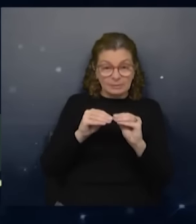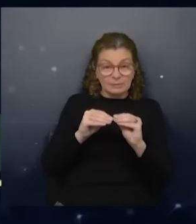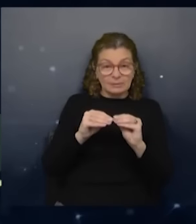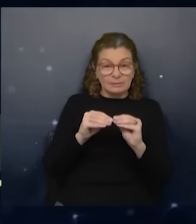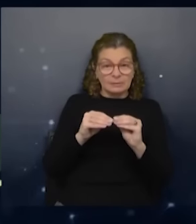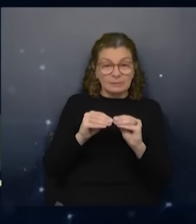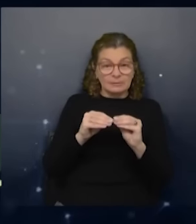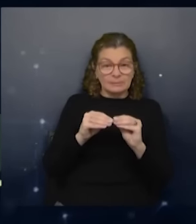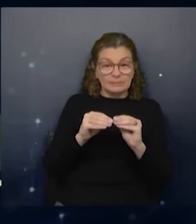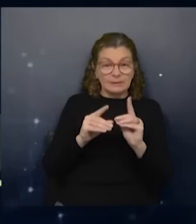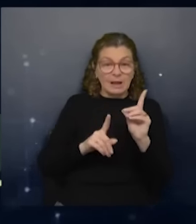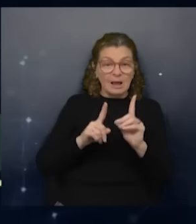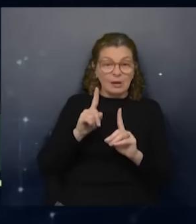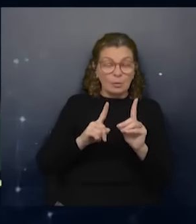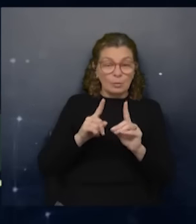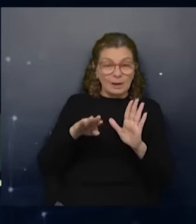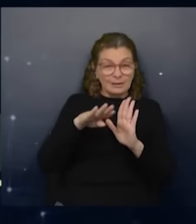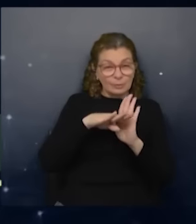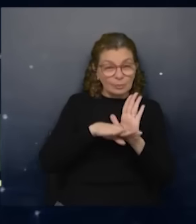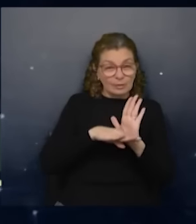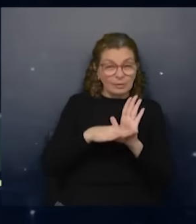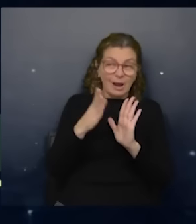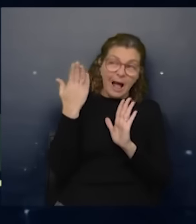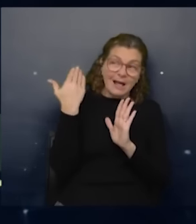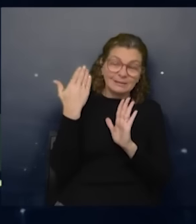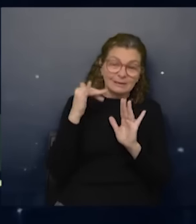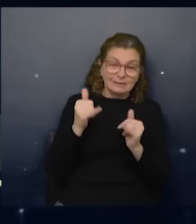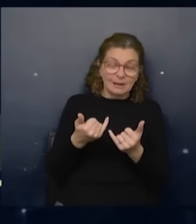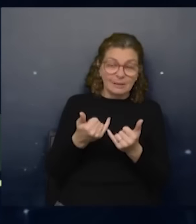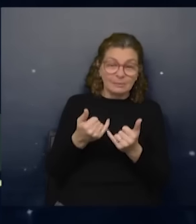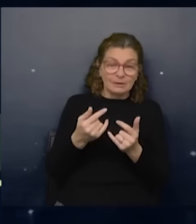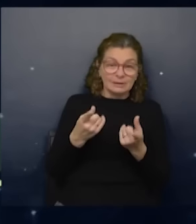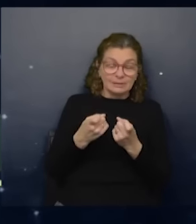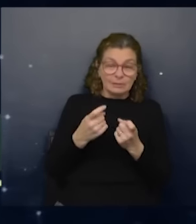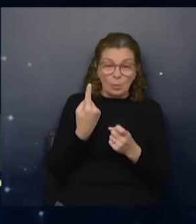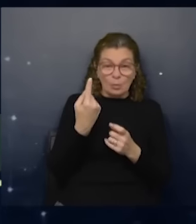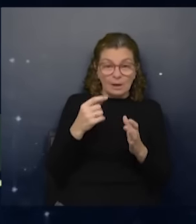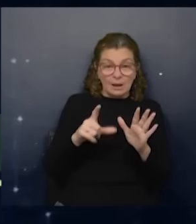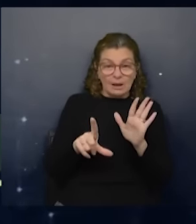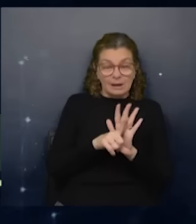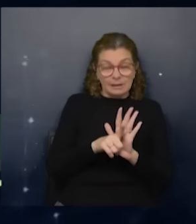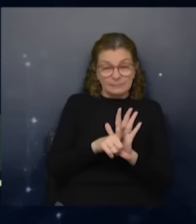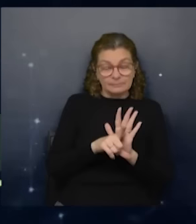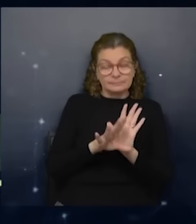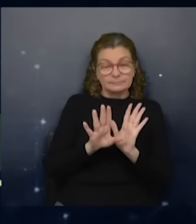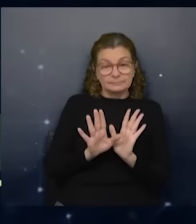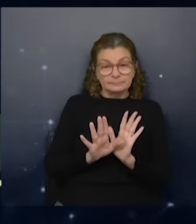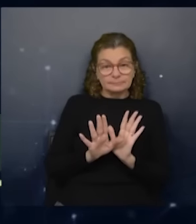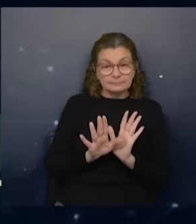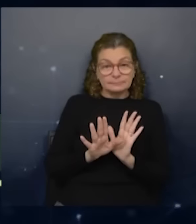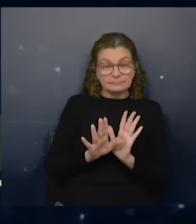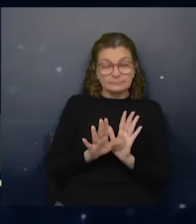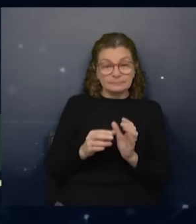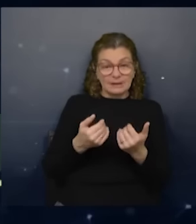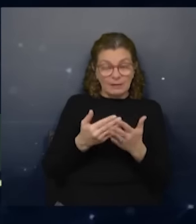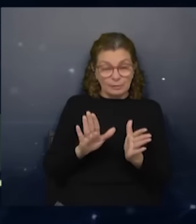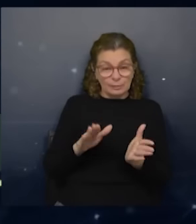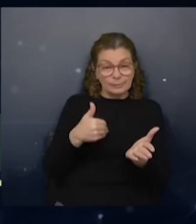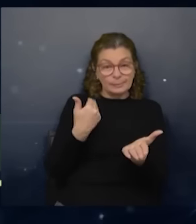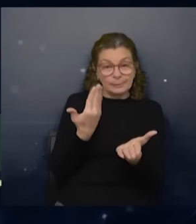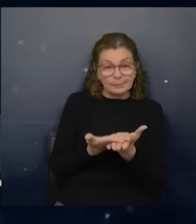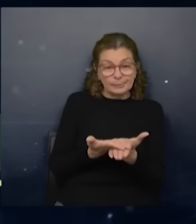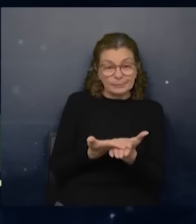incluso alguna de las regulaciones que estaban previas Pero bueno se prefirió hacer una ley eh Cabildo propuso